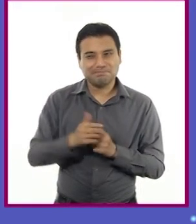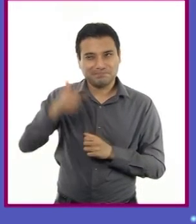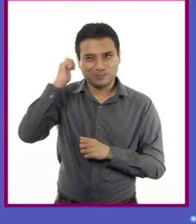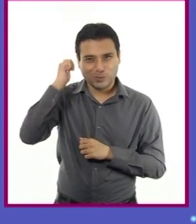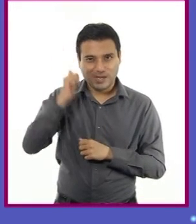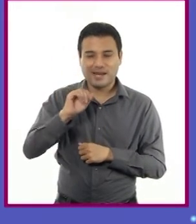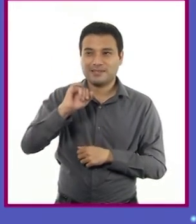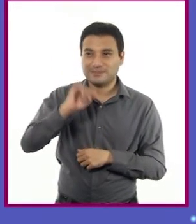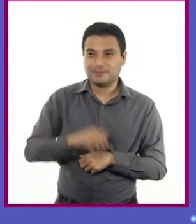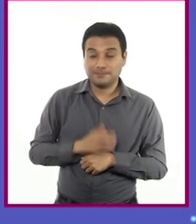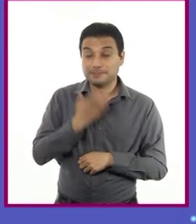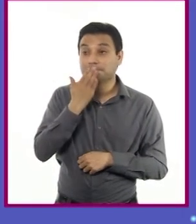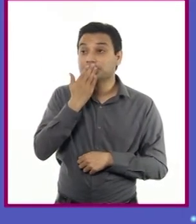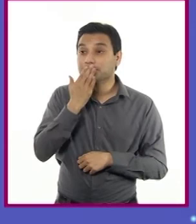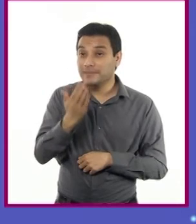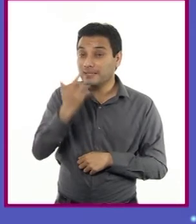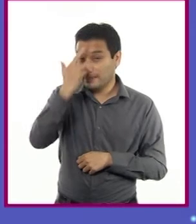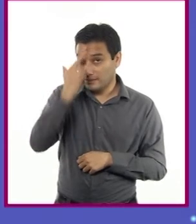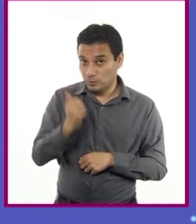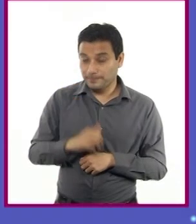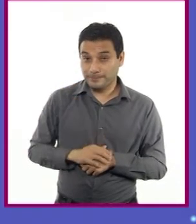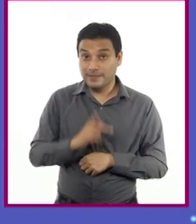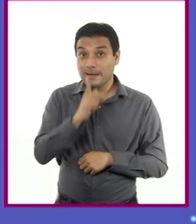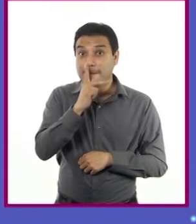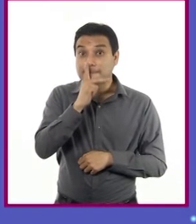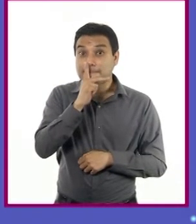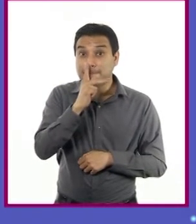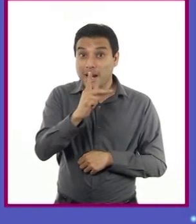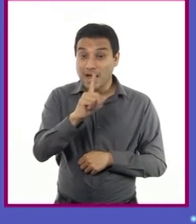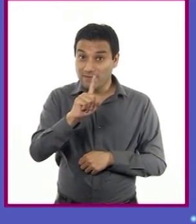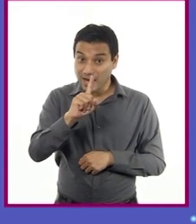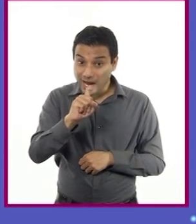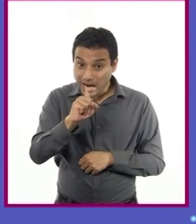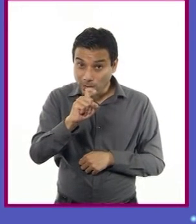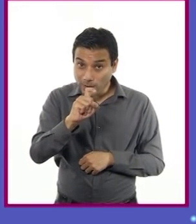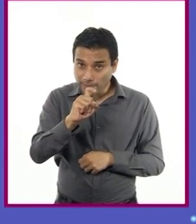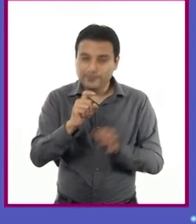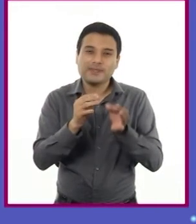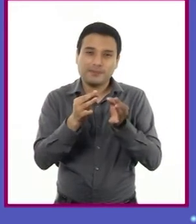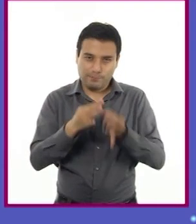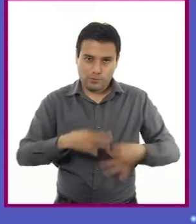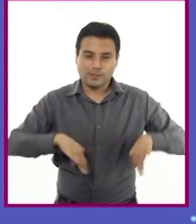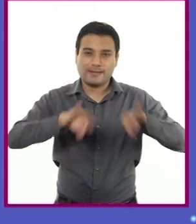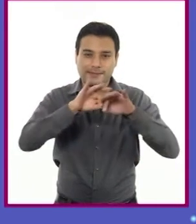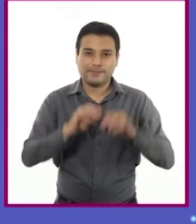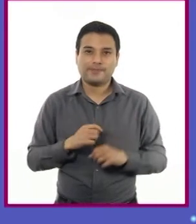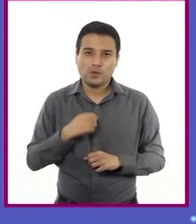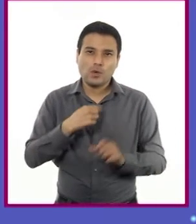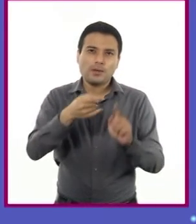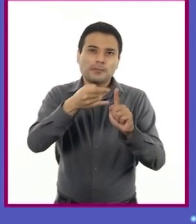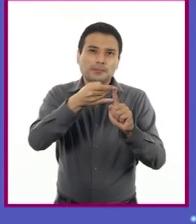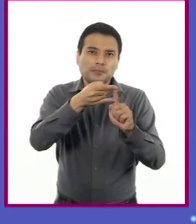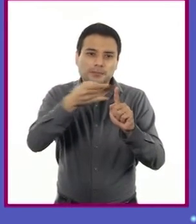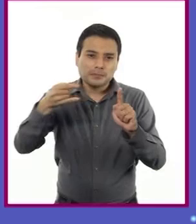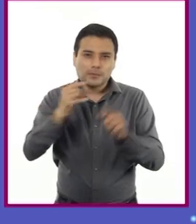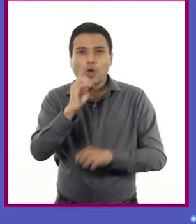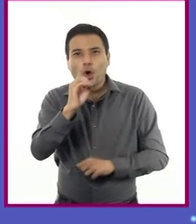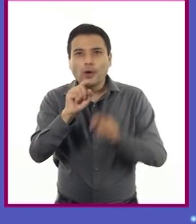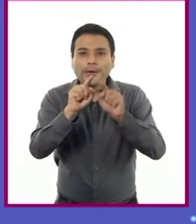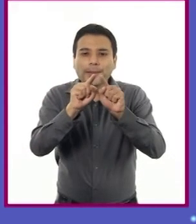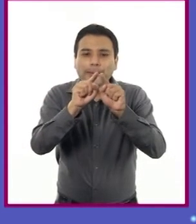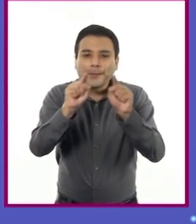y tienes razón. Este concepto lo colocarán en un rectángulo u óvalo en la parte